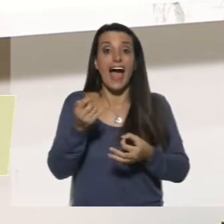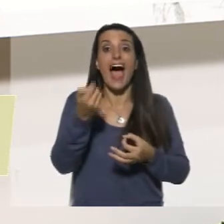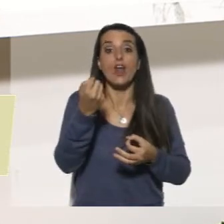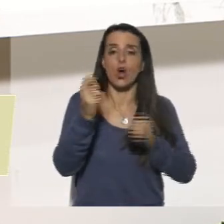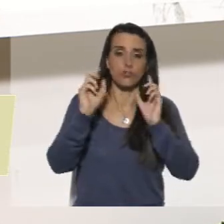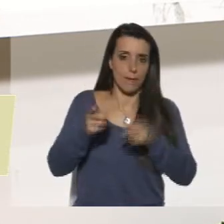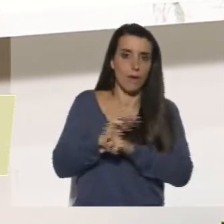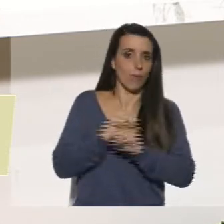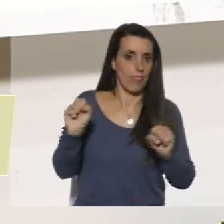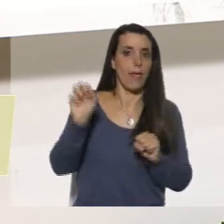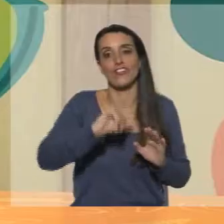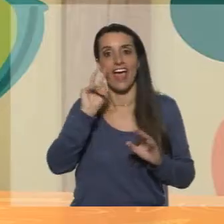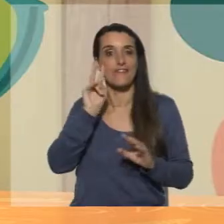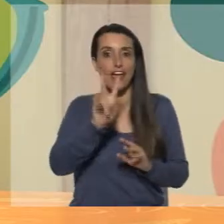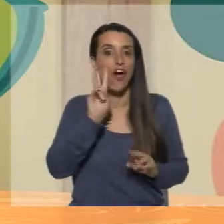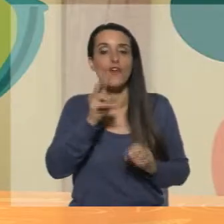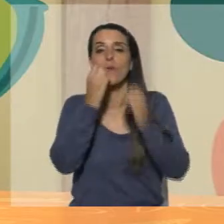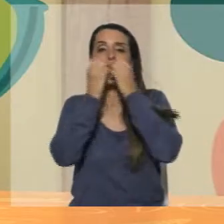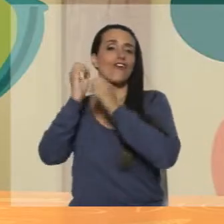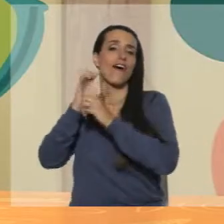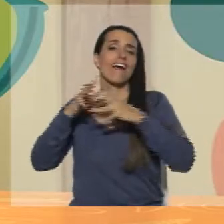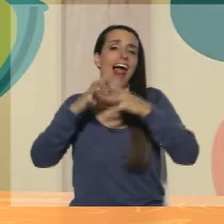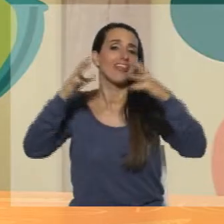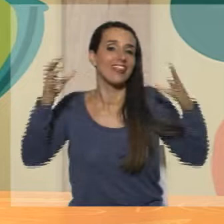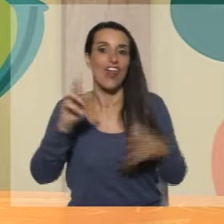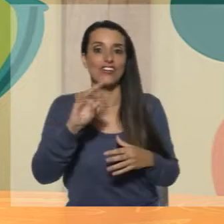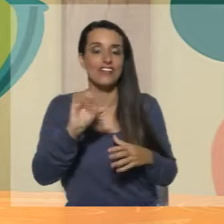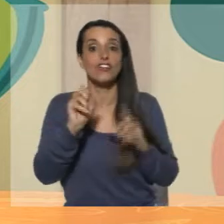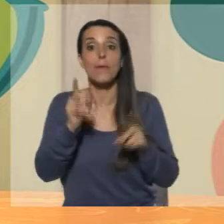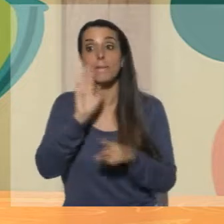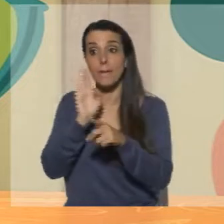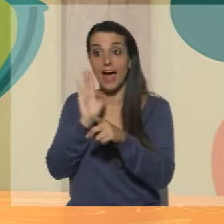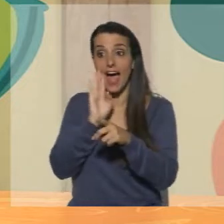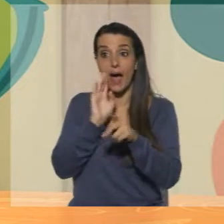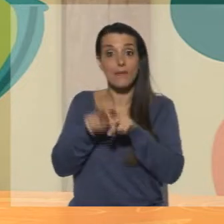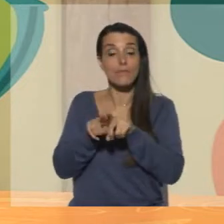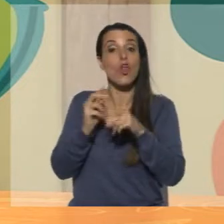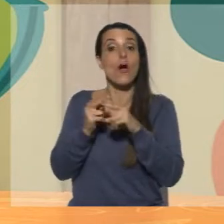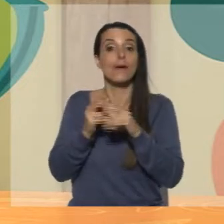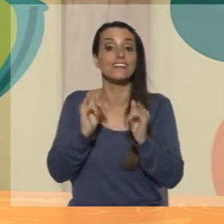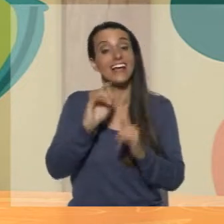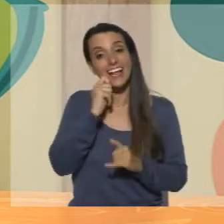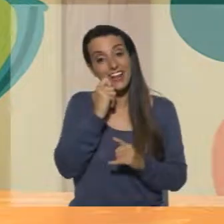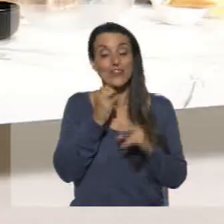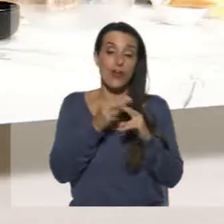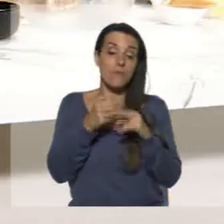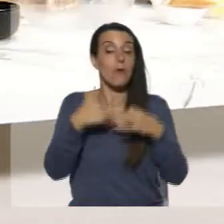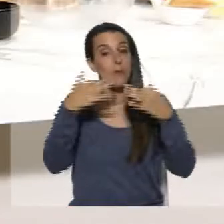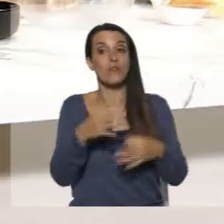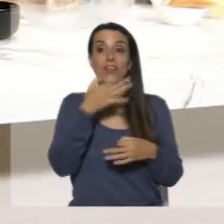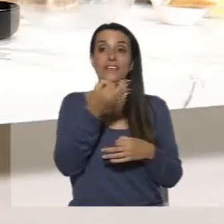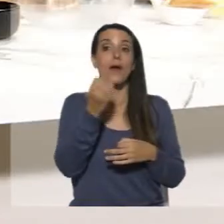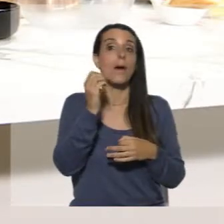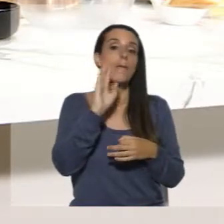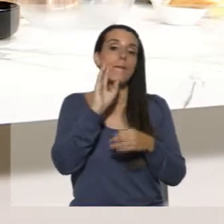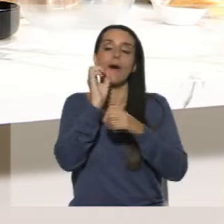El arroz, en el microondas, queda muy bien. Un beso grande para Rosario, que nos está escribiendo, y para tu mamá, que también se llama Rosario. Exacto, qué lindo nombre iba a decir Rosario. Le mandamos un